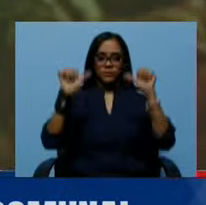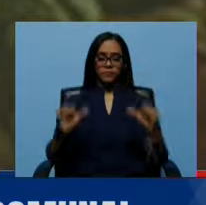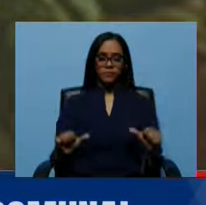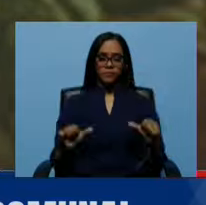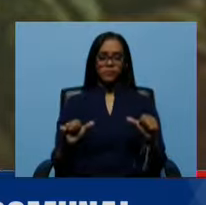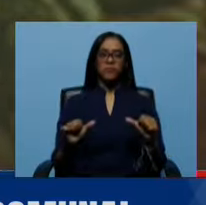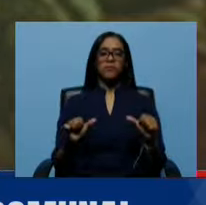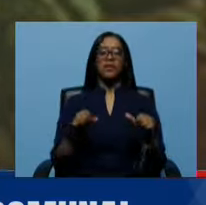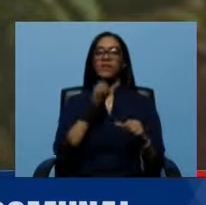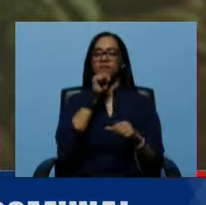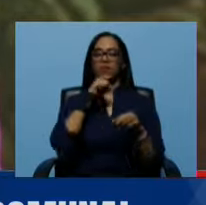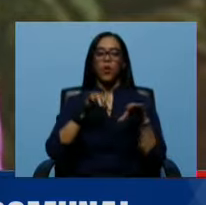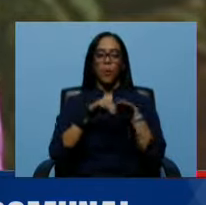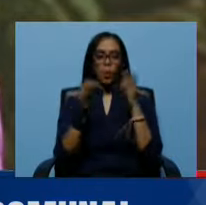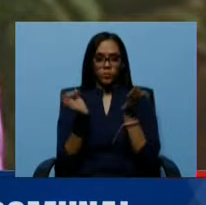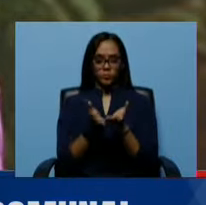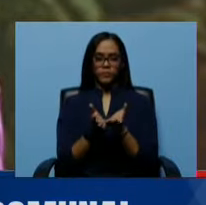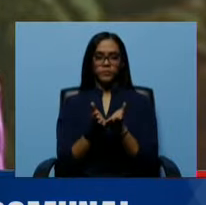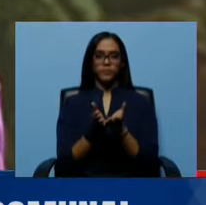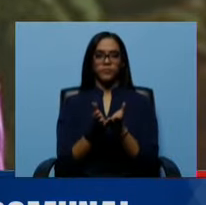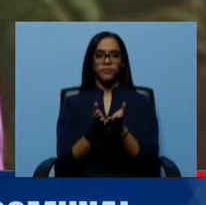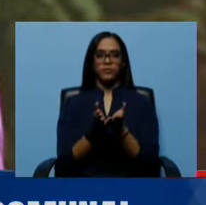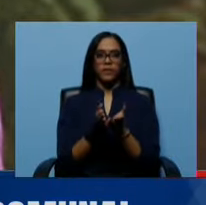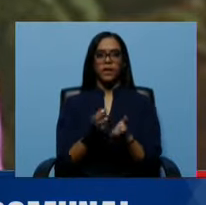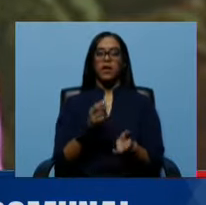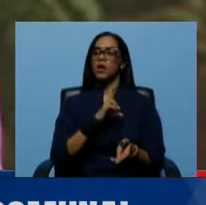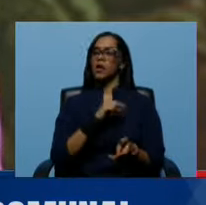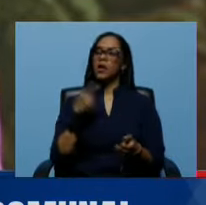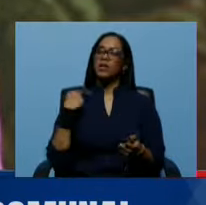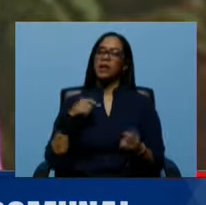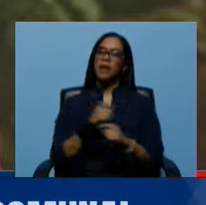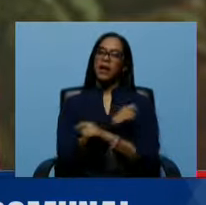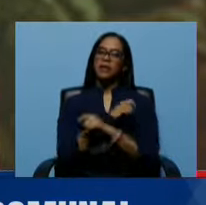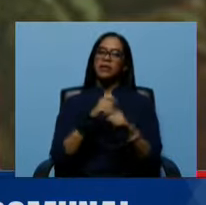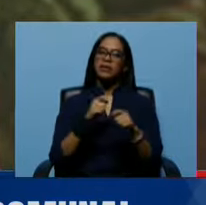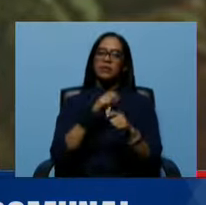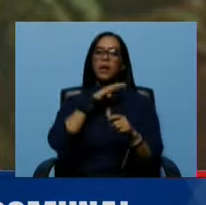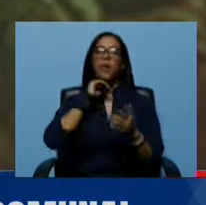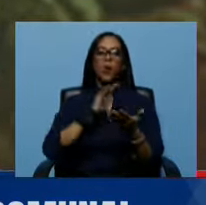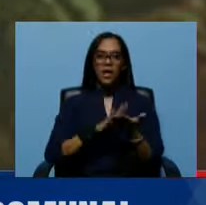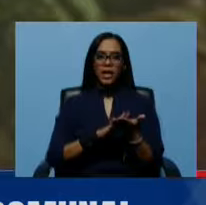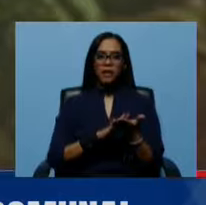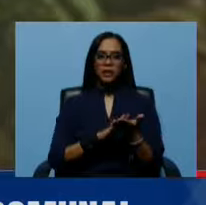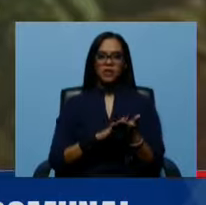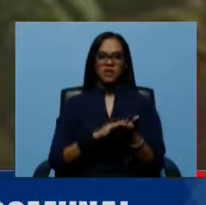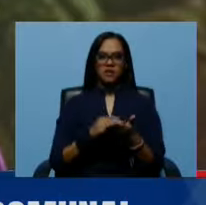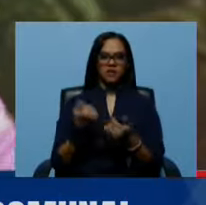el viejo mundo no termina de morir y se resiste,